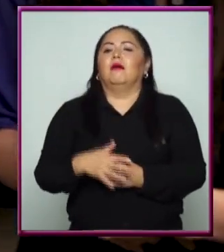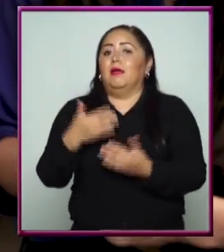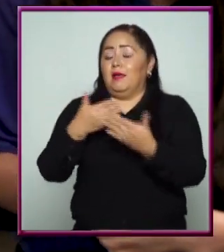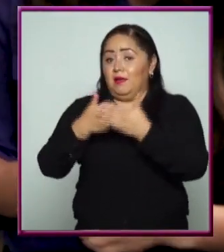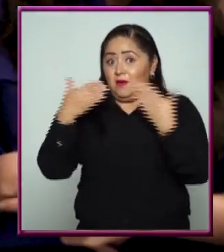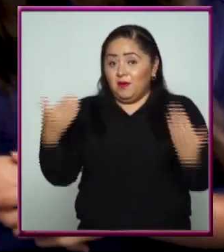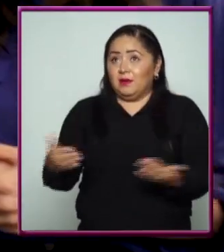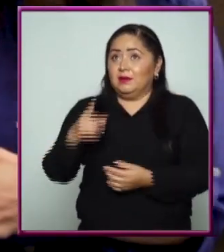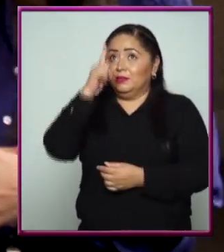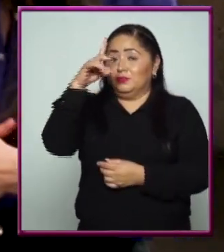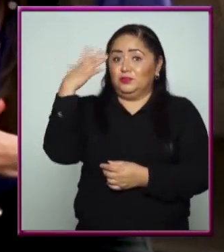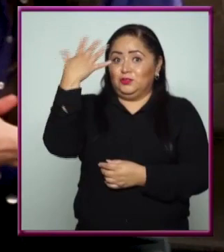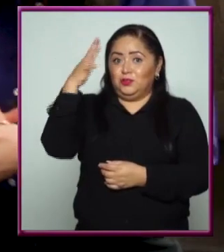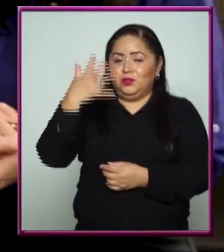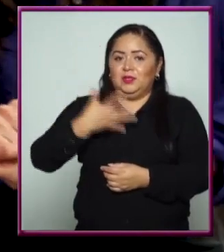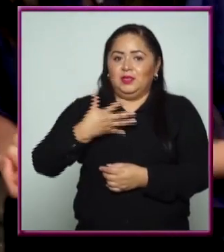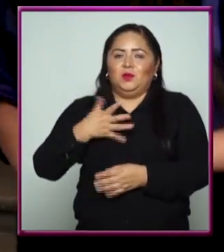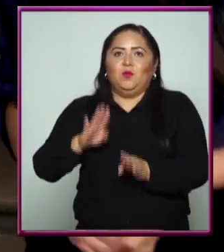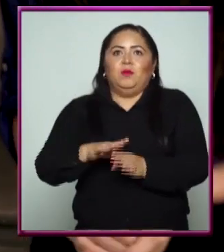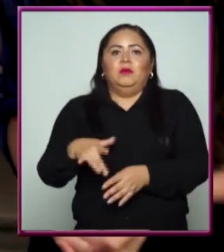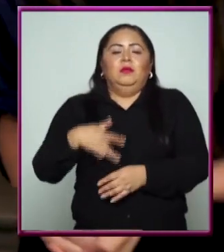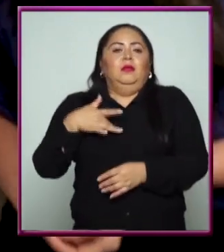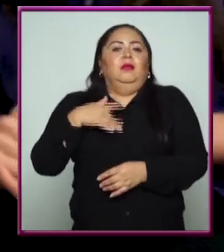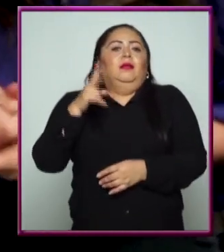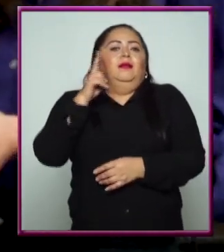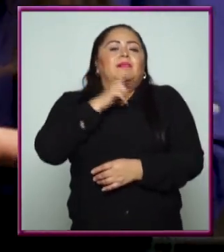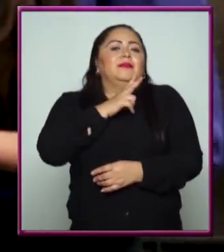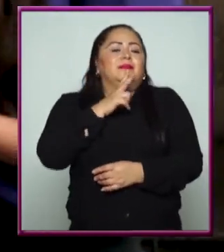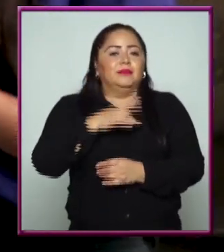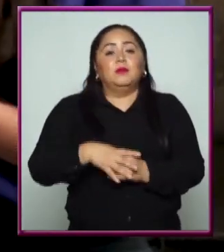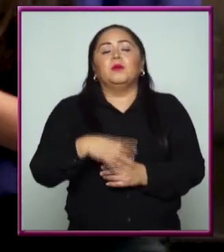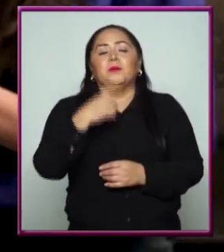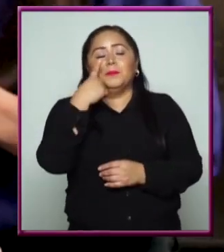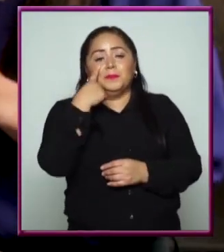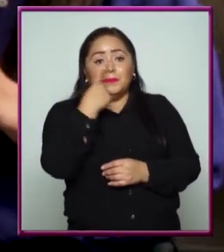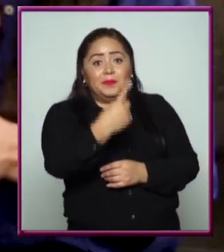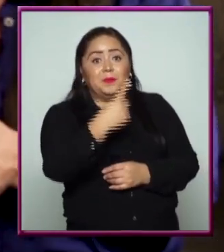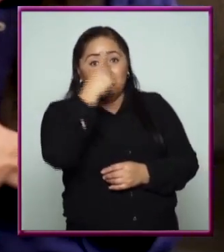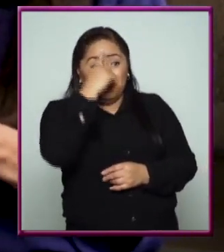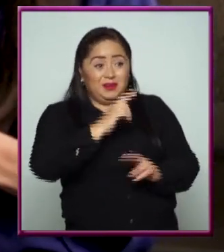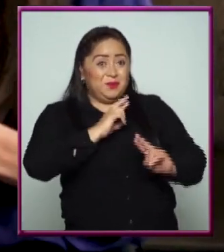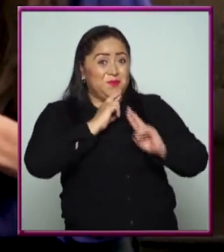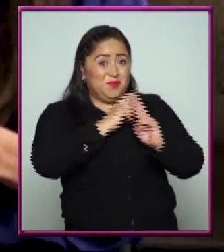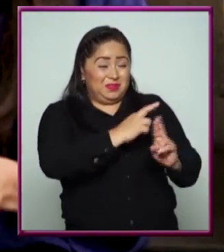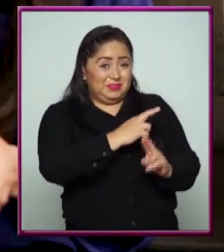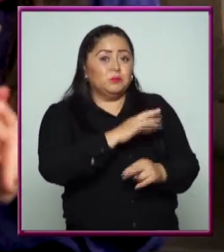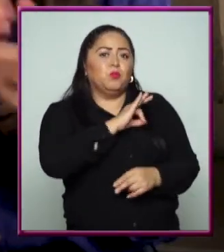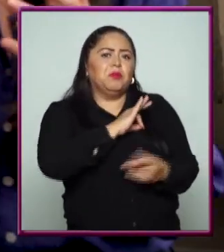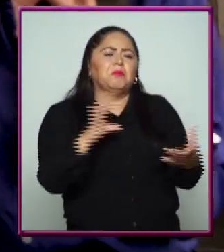resulta que el Sol tiene aliento. Pues mira, creo que para responderte podemos hablar